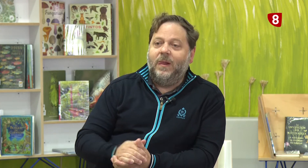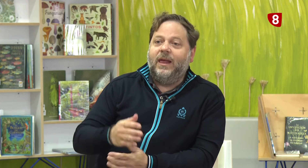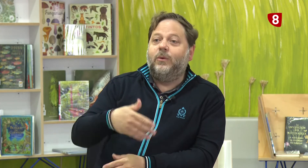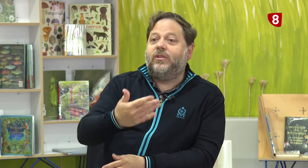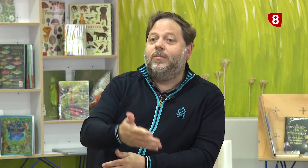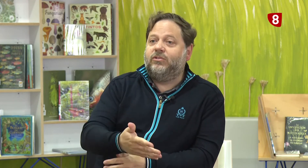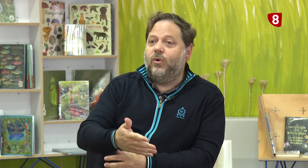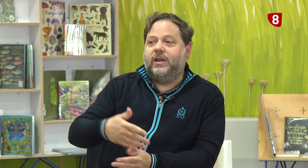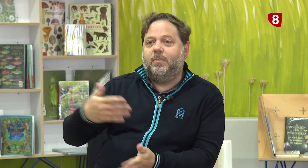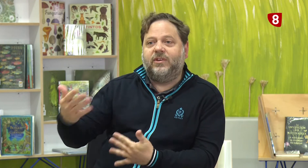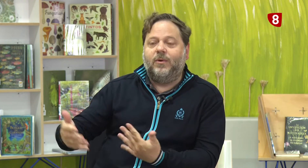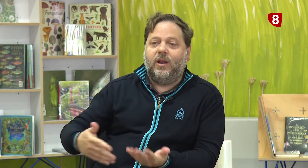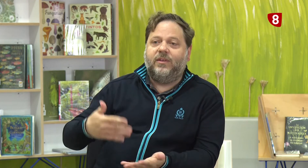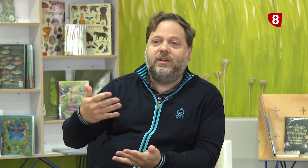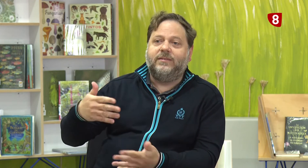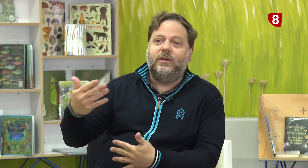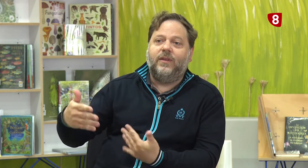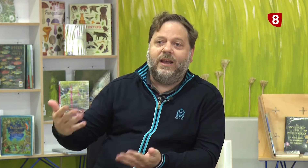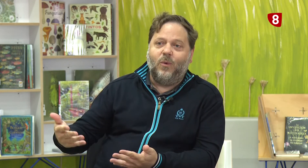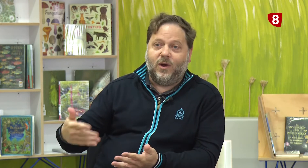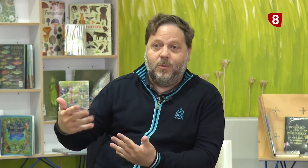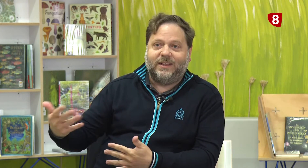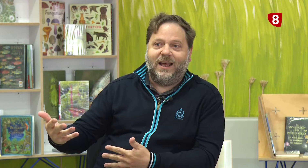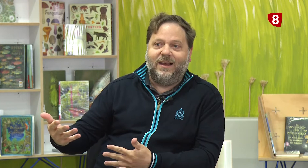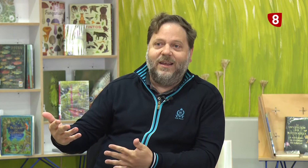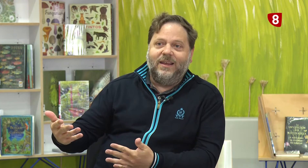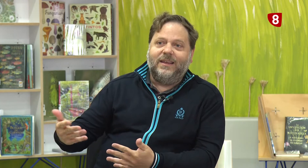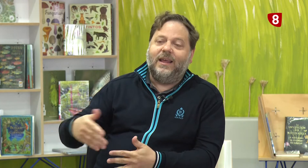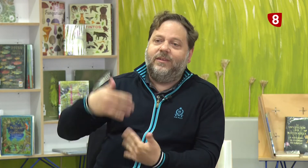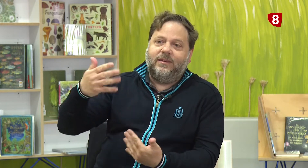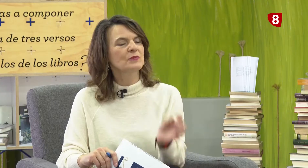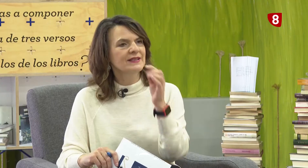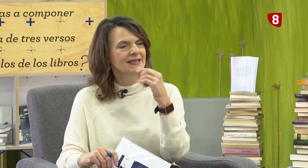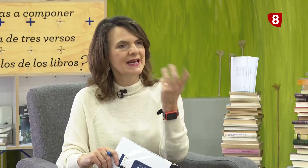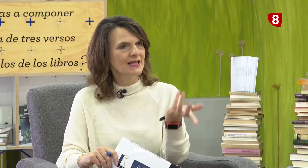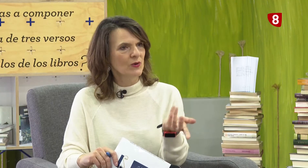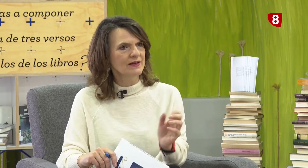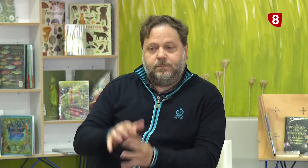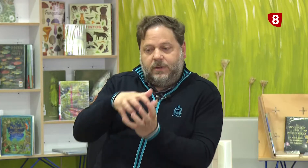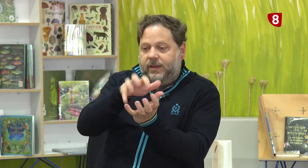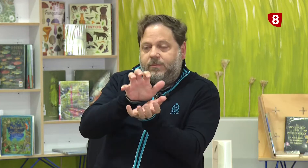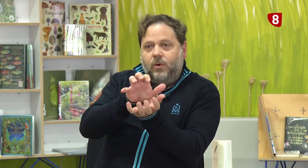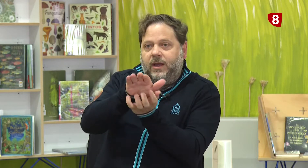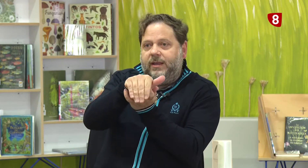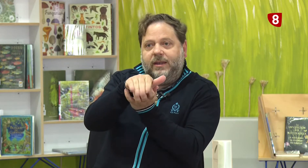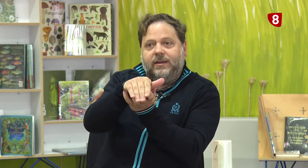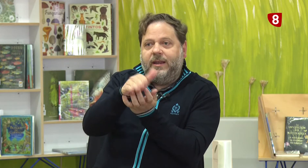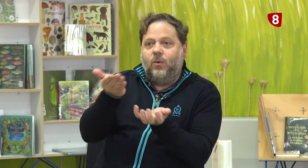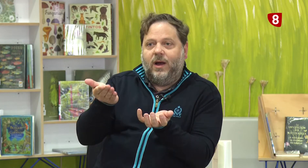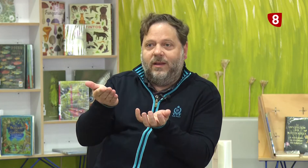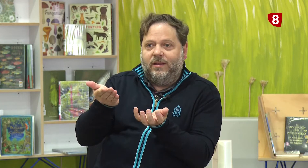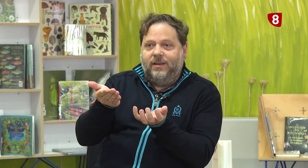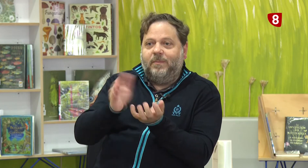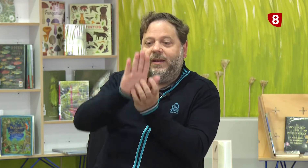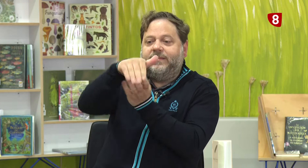tuyo, en una situación más coloquial, pues a lo mejor haces el signo de lengua como tal. ¿Cómo se diría lengua? Harías boca y harías